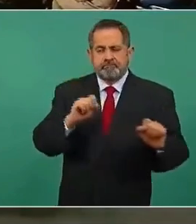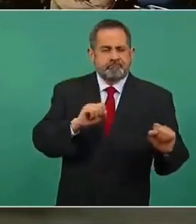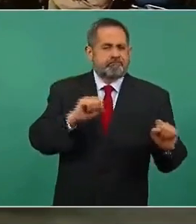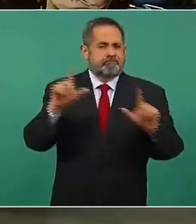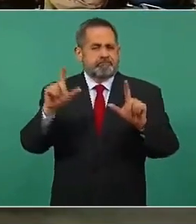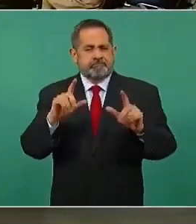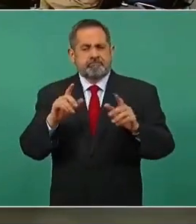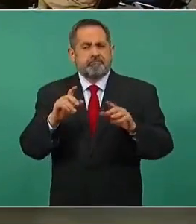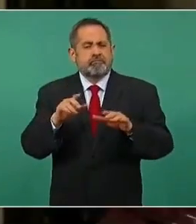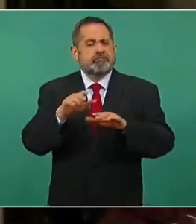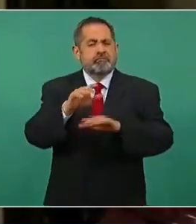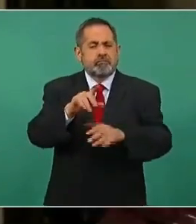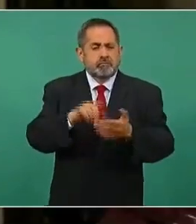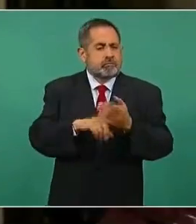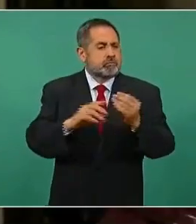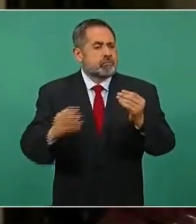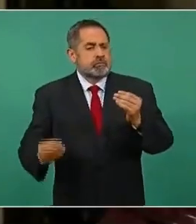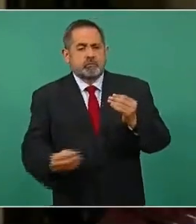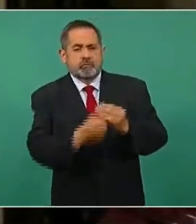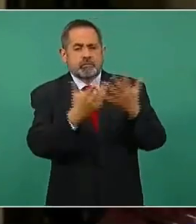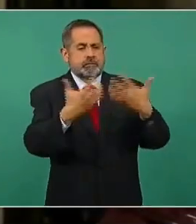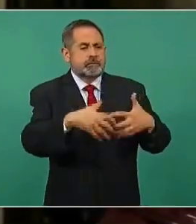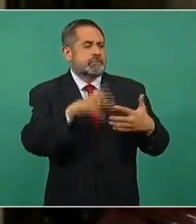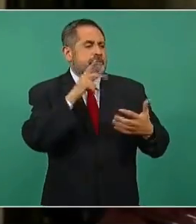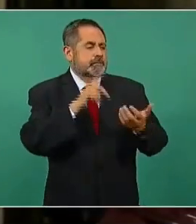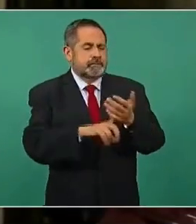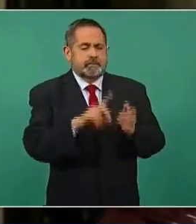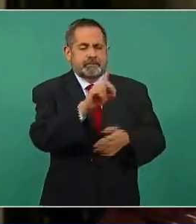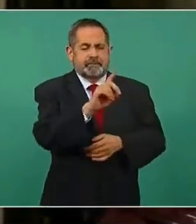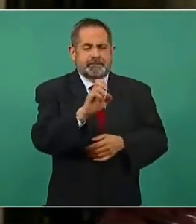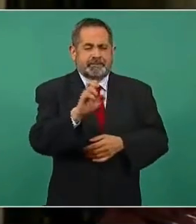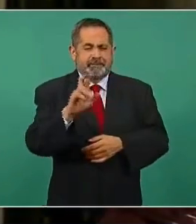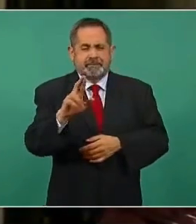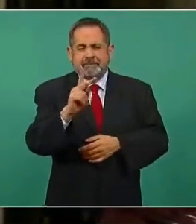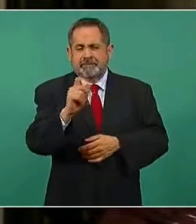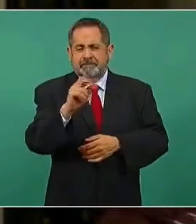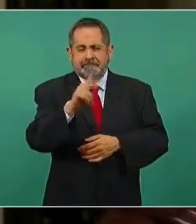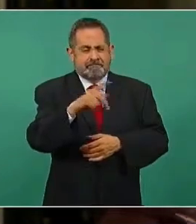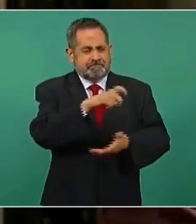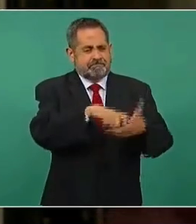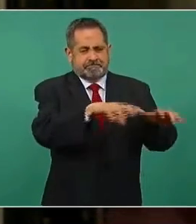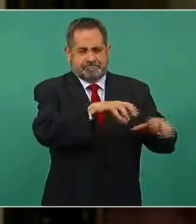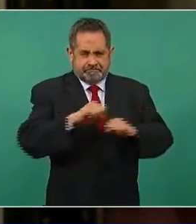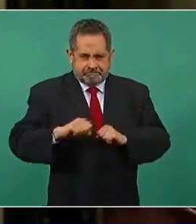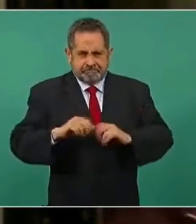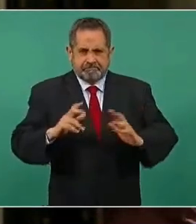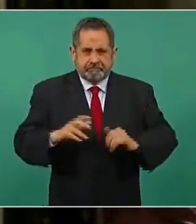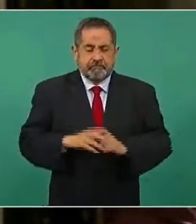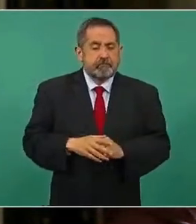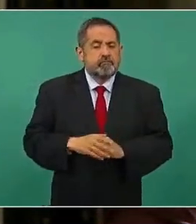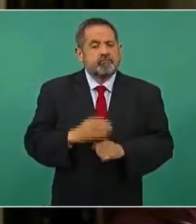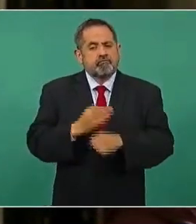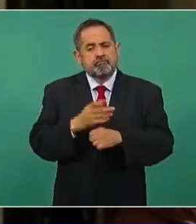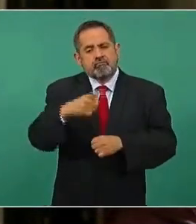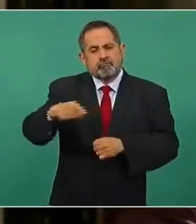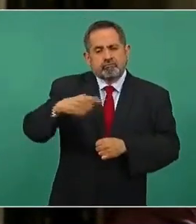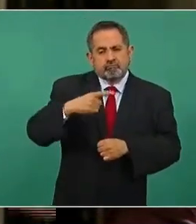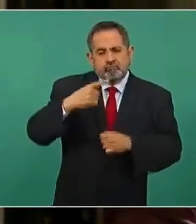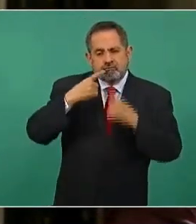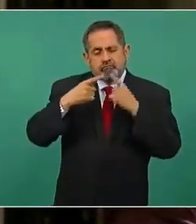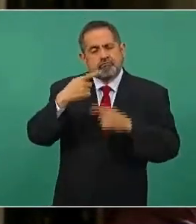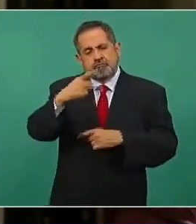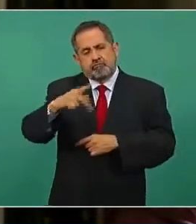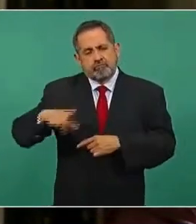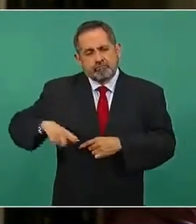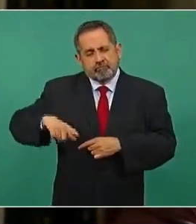la adquisición de la nueva refinería en Deep Park, me gustaría preguntarle este análisis que su gobierno ha tenido